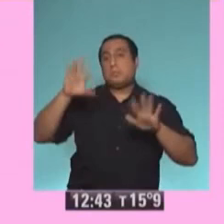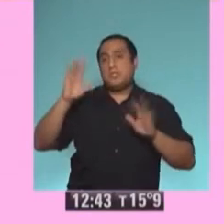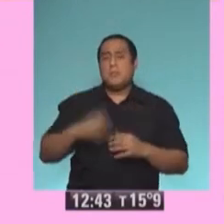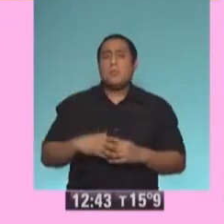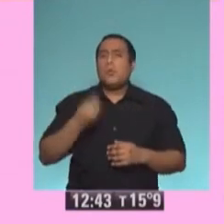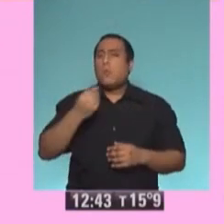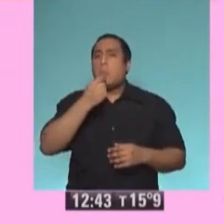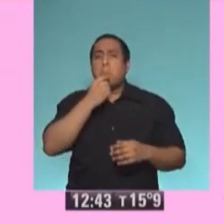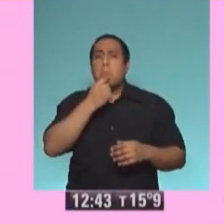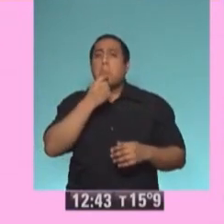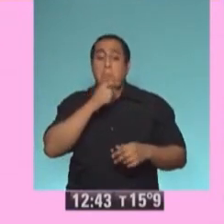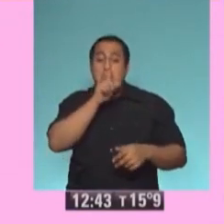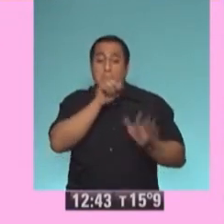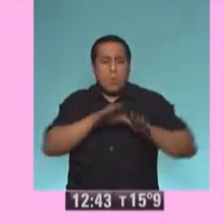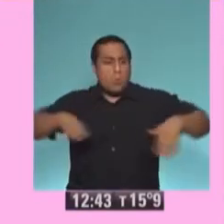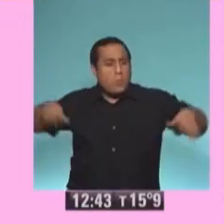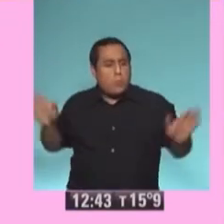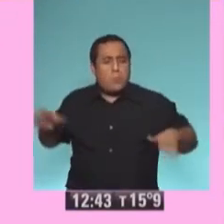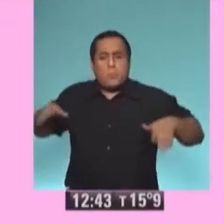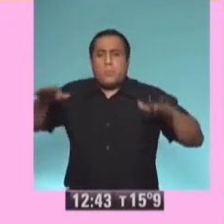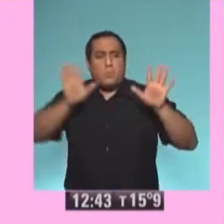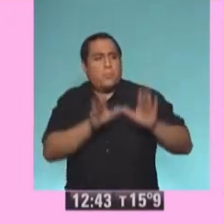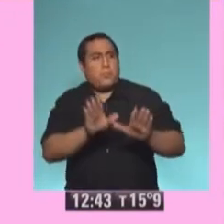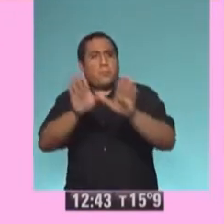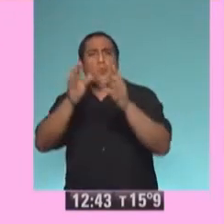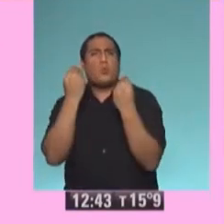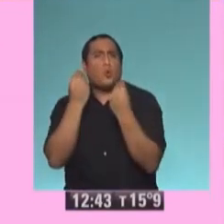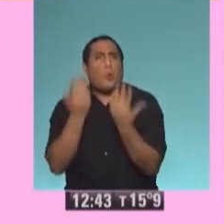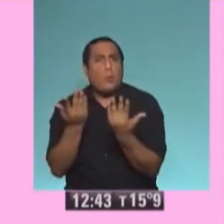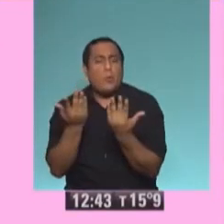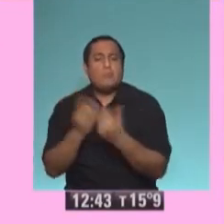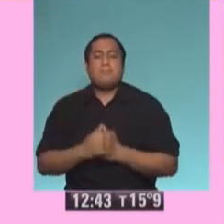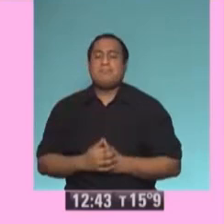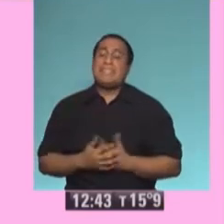que un ave vuele? Bueno, el